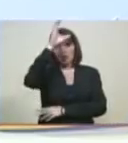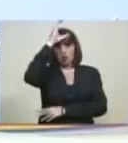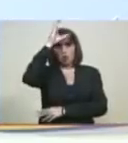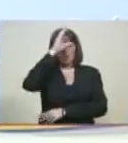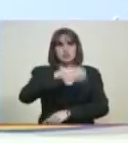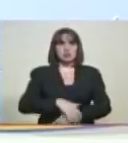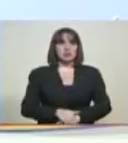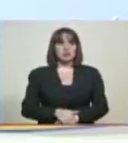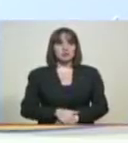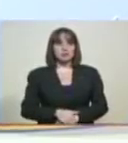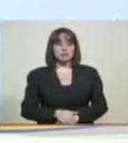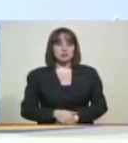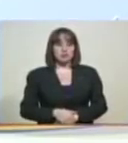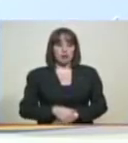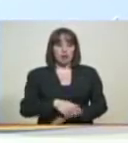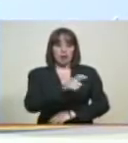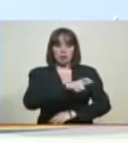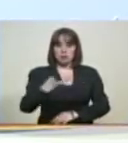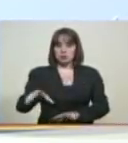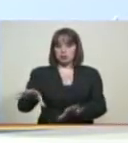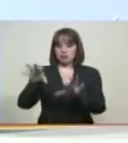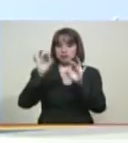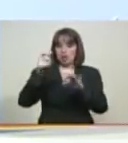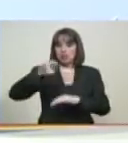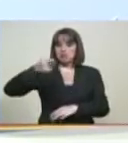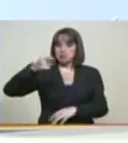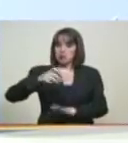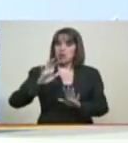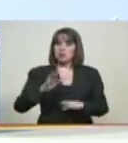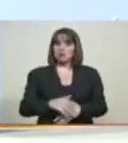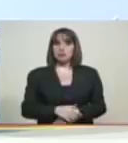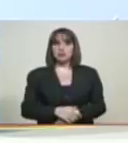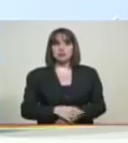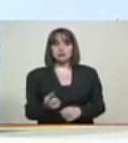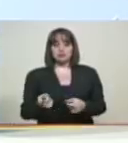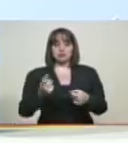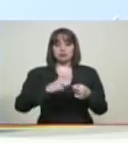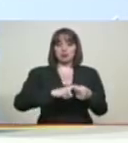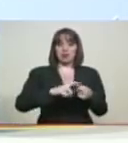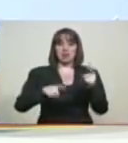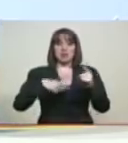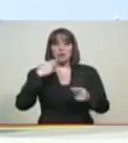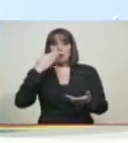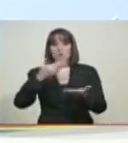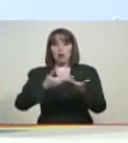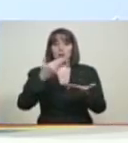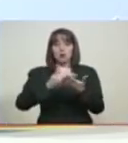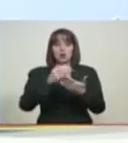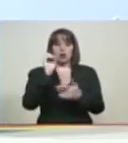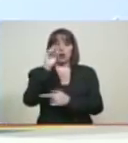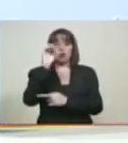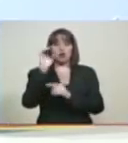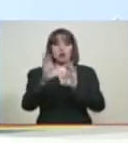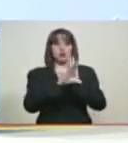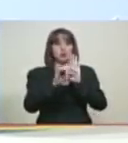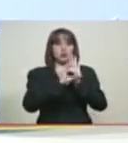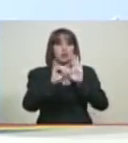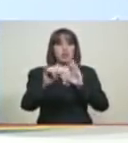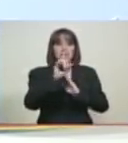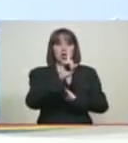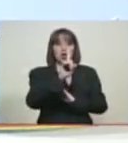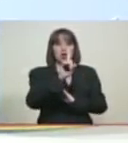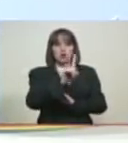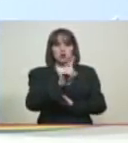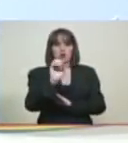parroquianos me eligieron diputados luego el comandante chávez me postuló a la constituyente con el número 101